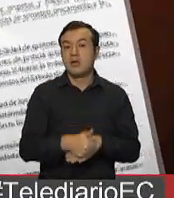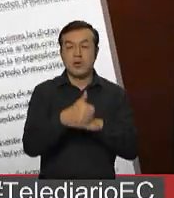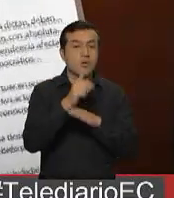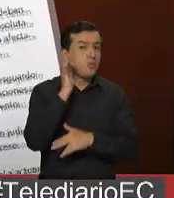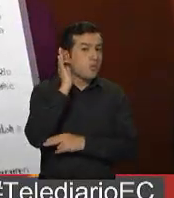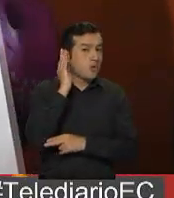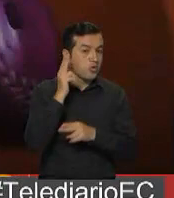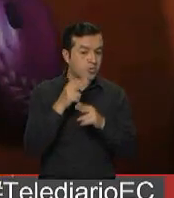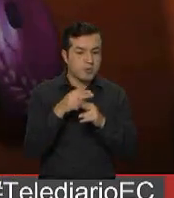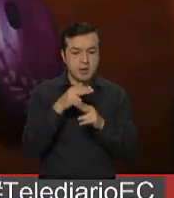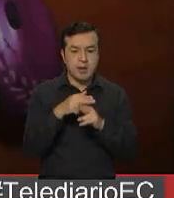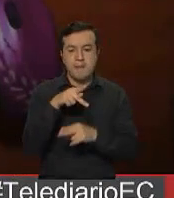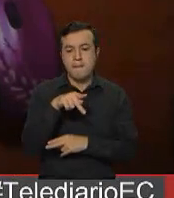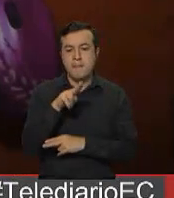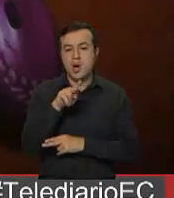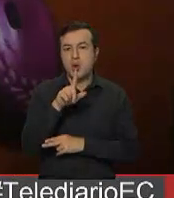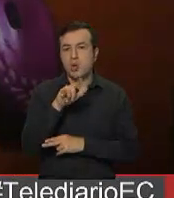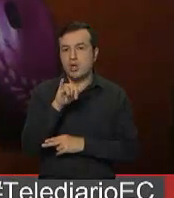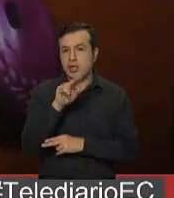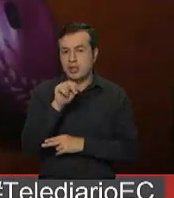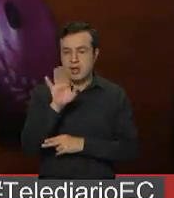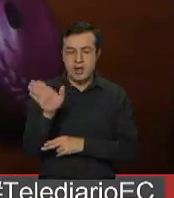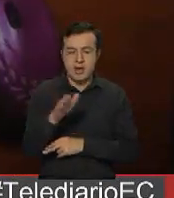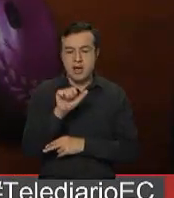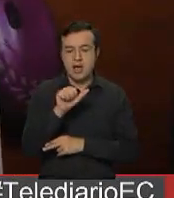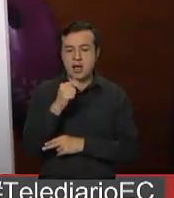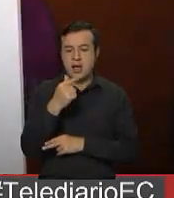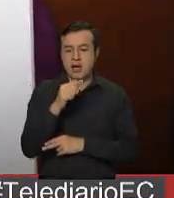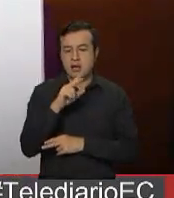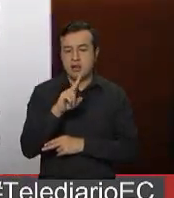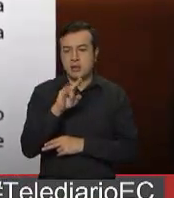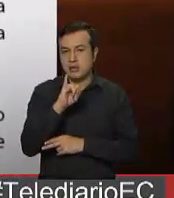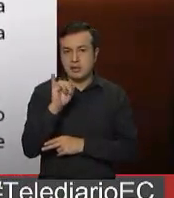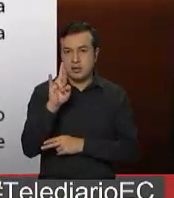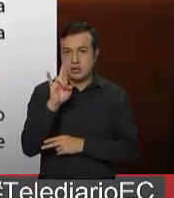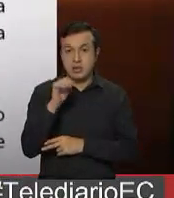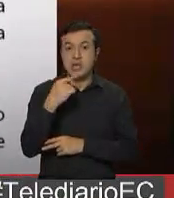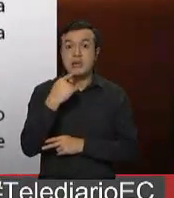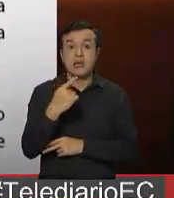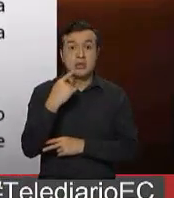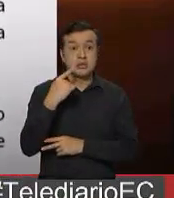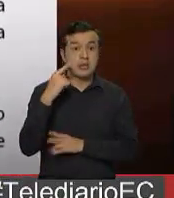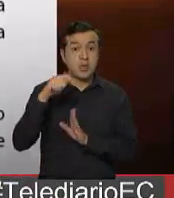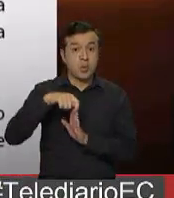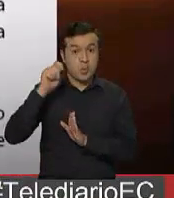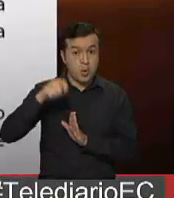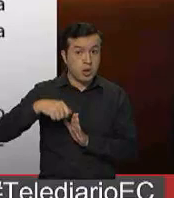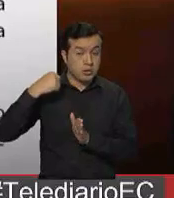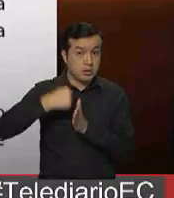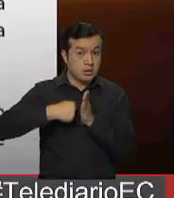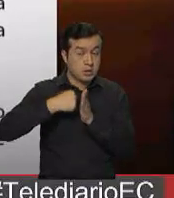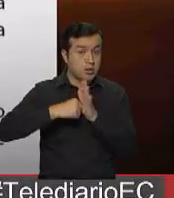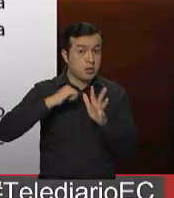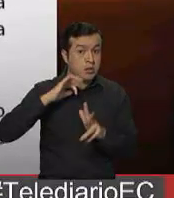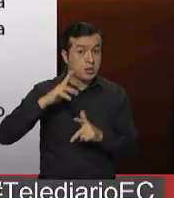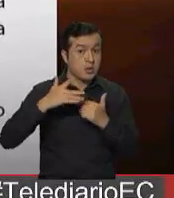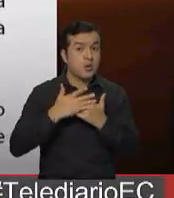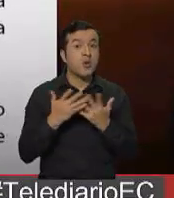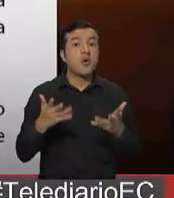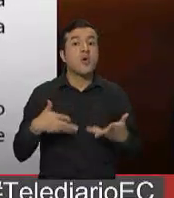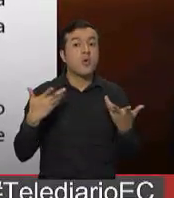doctora Paulina Aguirre Suárez. En esta se señala: combatir la corrupción desde la magistratura empieza por despertar,